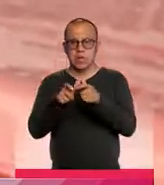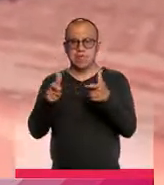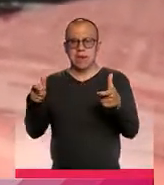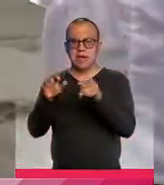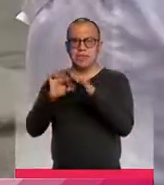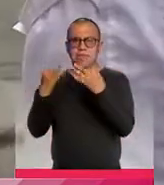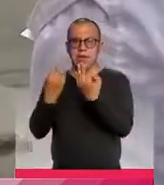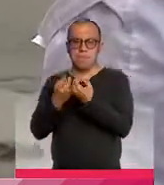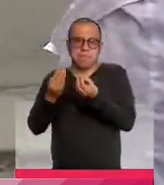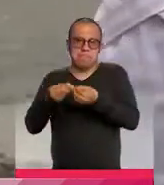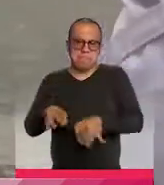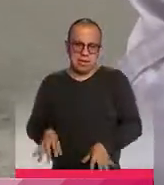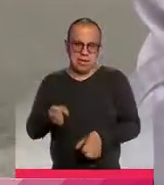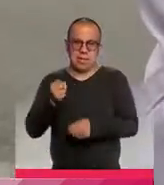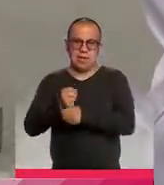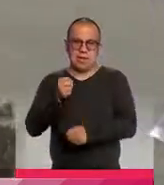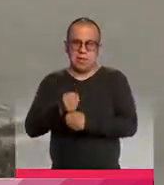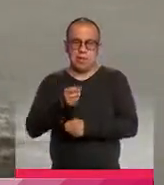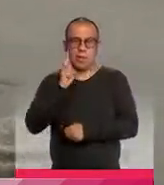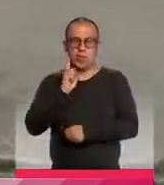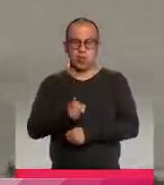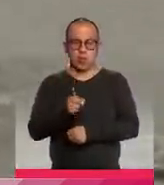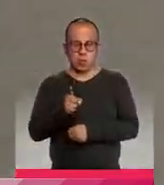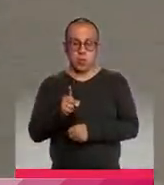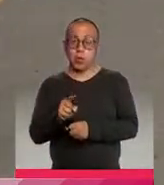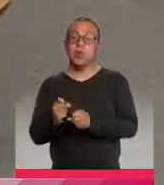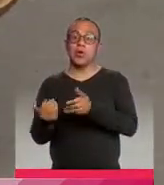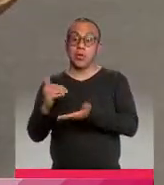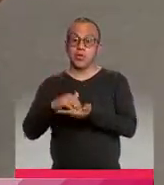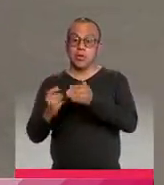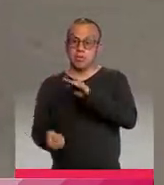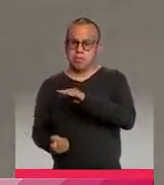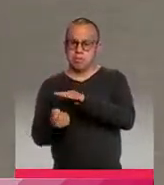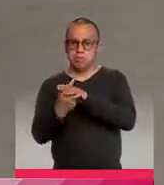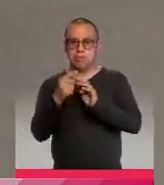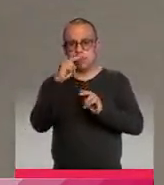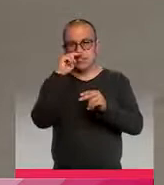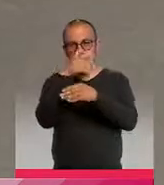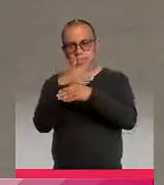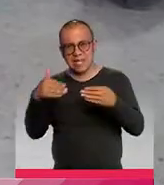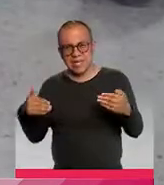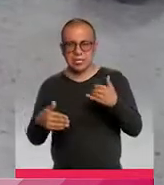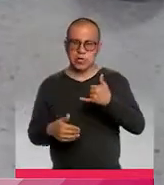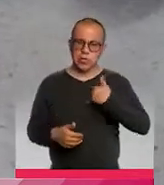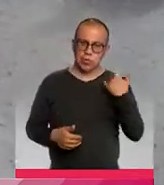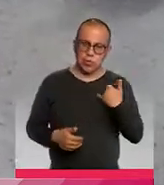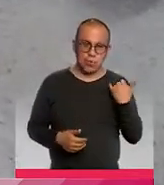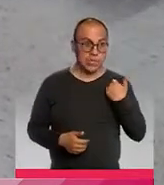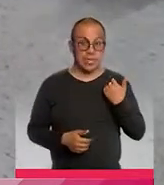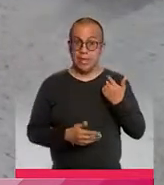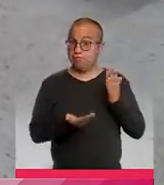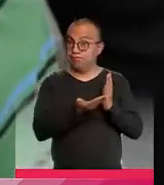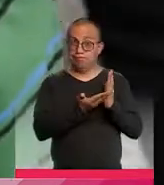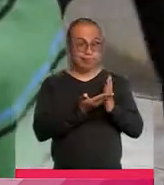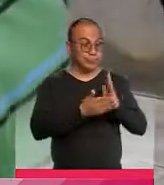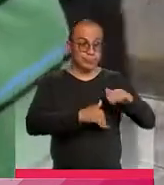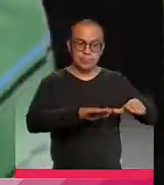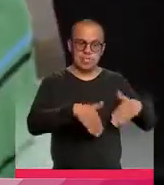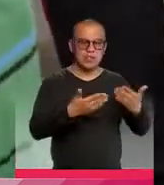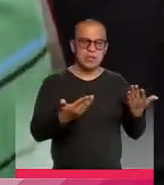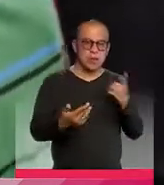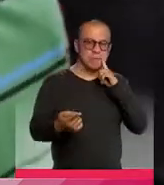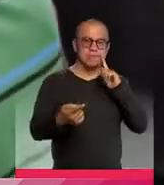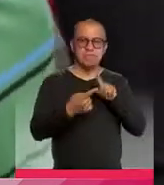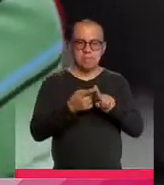familias perdieron sus trabajos puede ser un caldo de cultivo para que aquellos niños, niñas y adolescentes que no están estudiando salgan